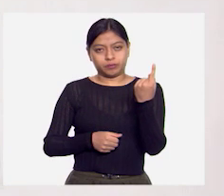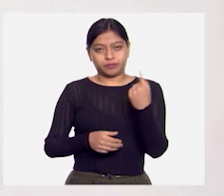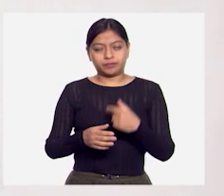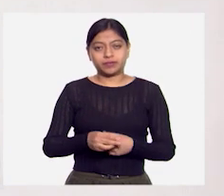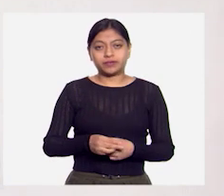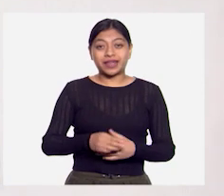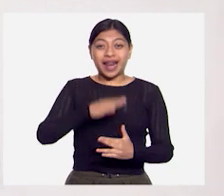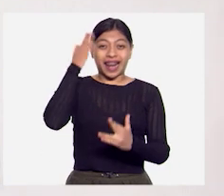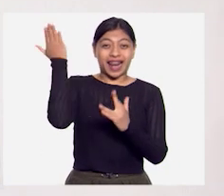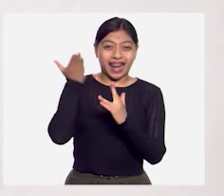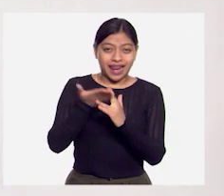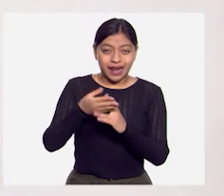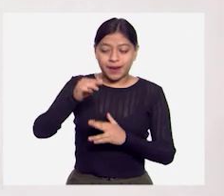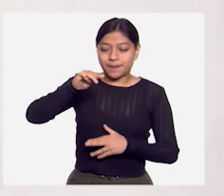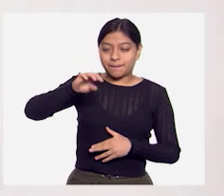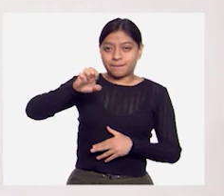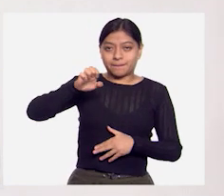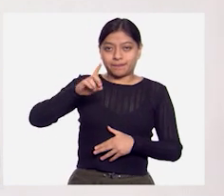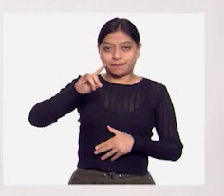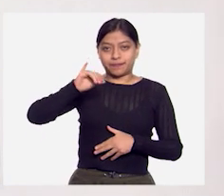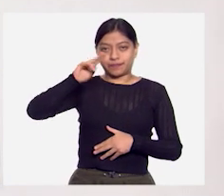La mediana es 3.